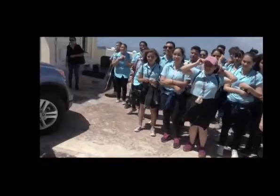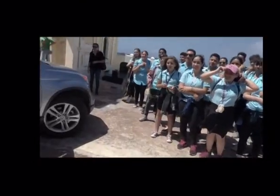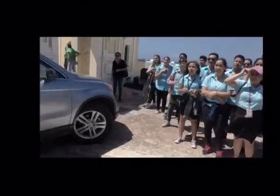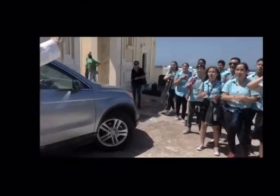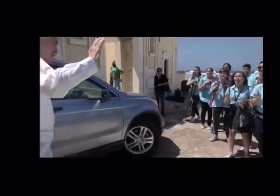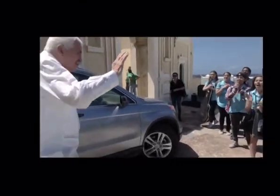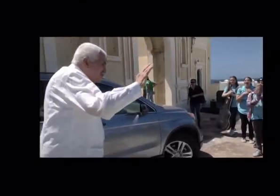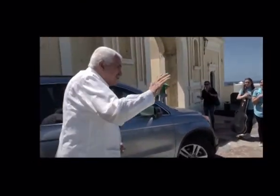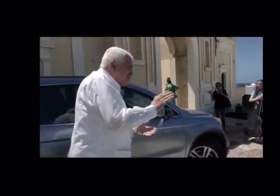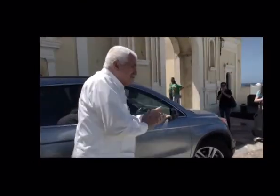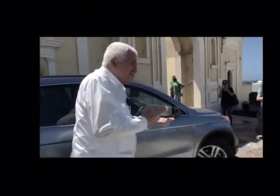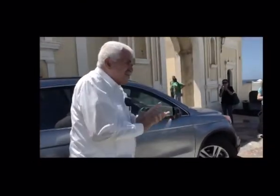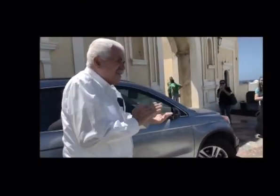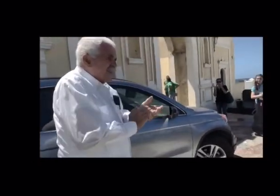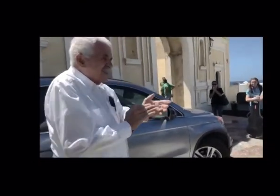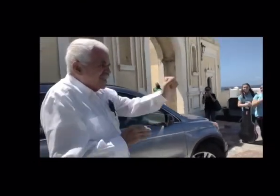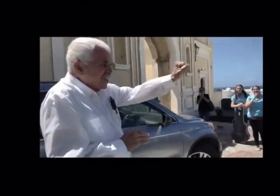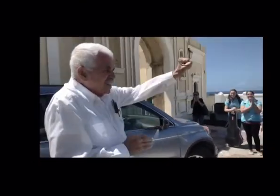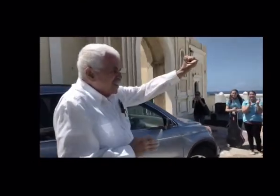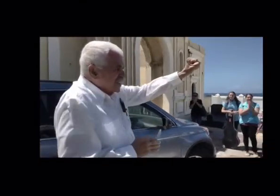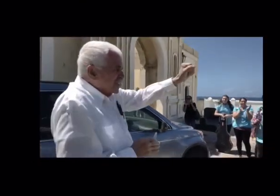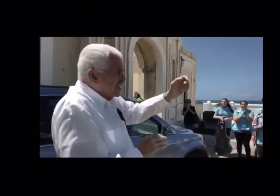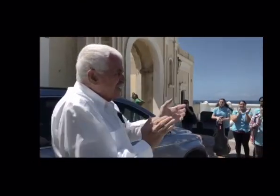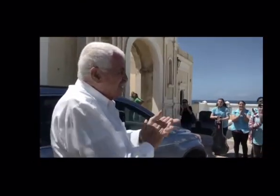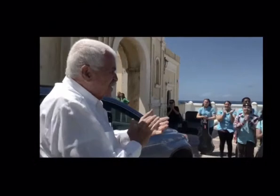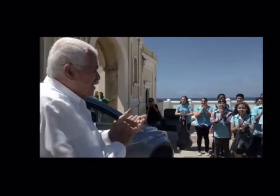Estudiante, le presento a Rafael Cancel Miranda.